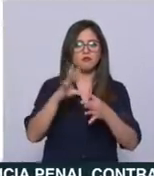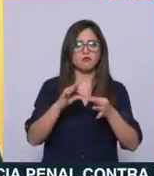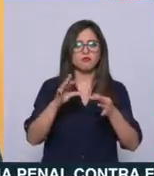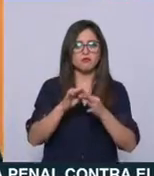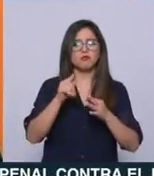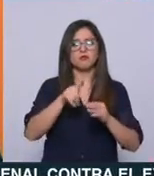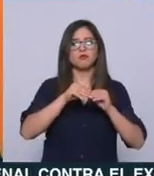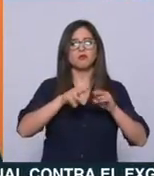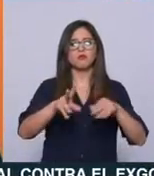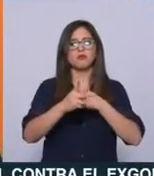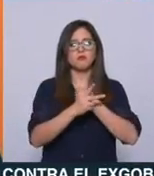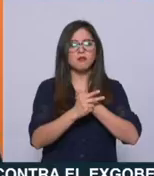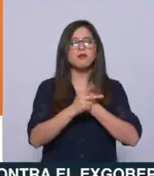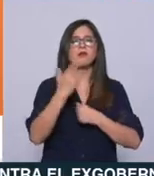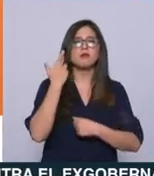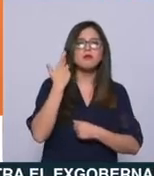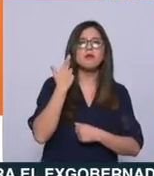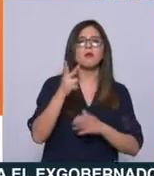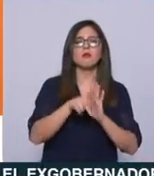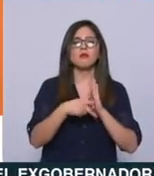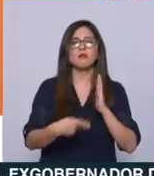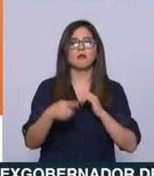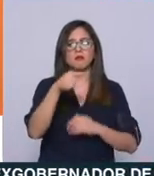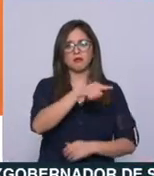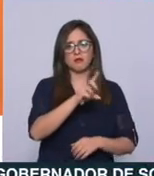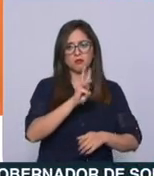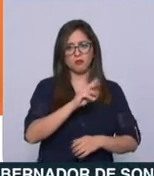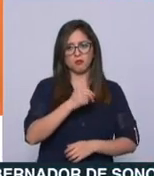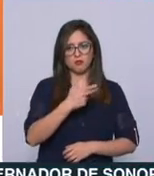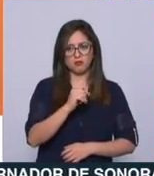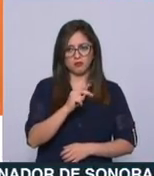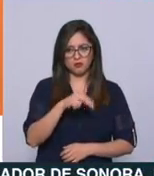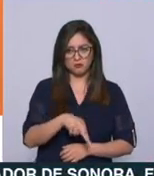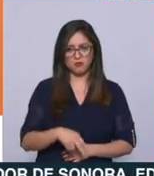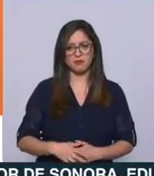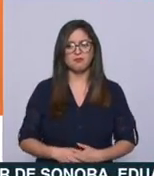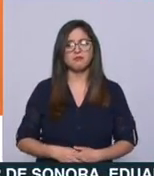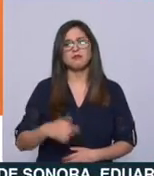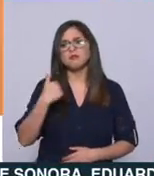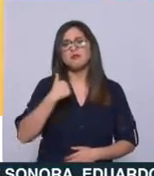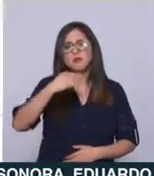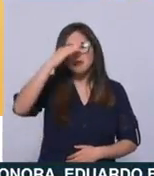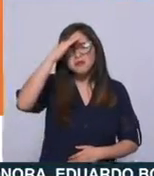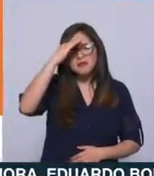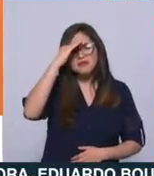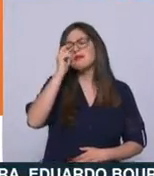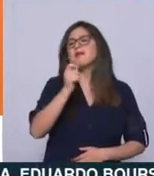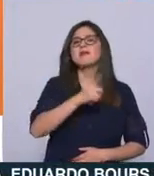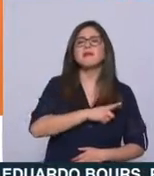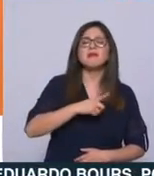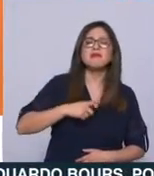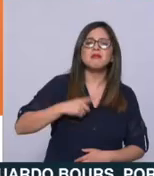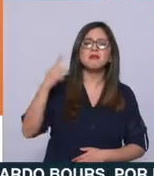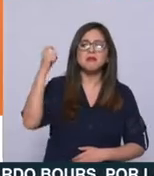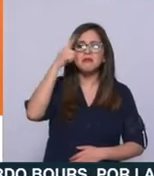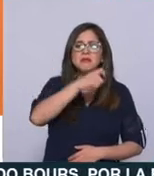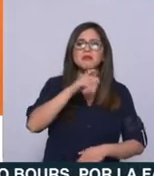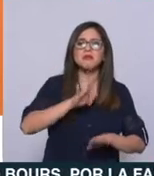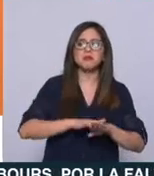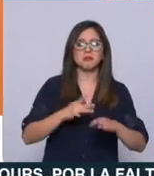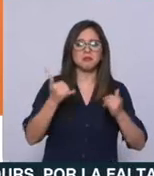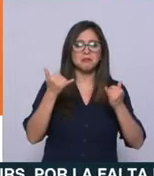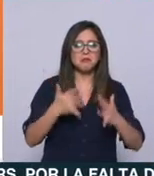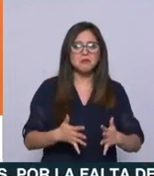Yo siempre creo que hay que ser optimista, y más cuando estás en una negociación difícil y bajo tensión. Respecto a la